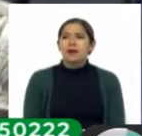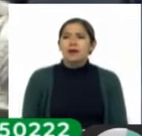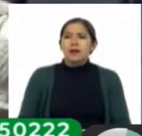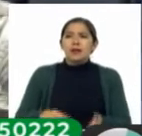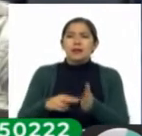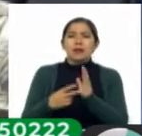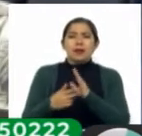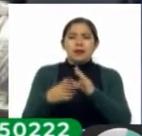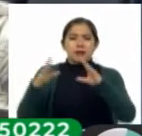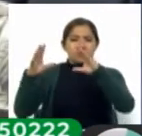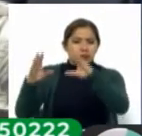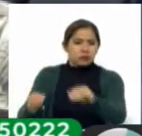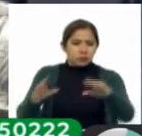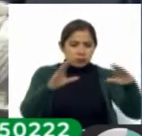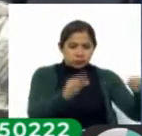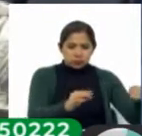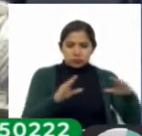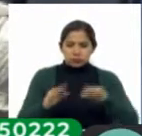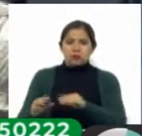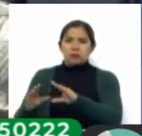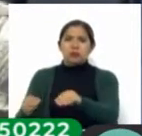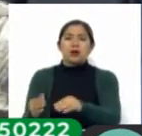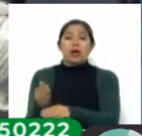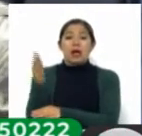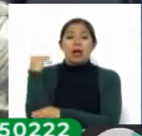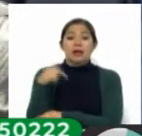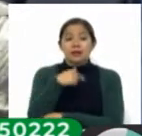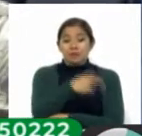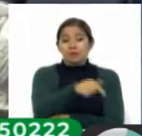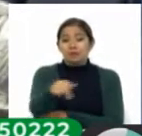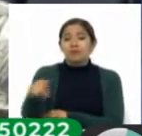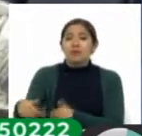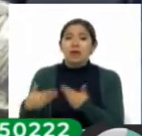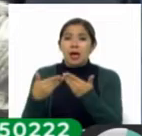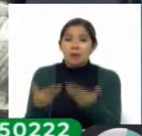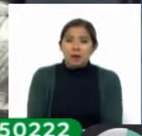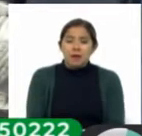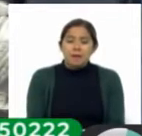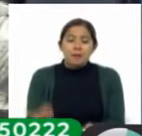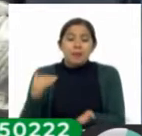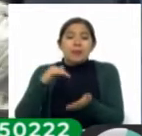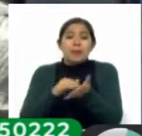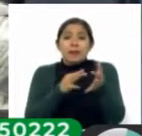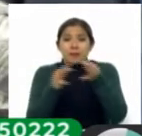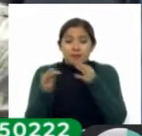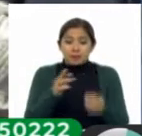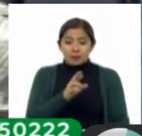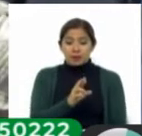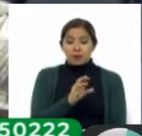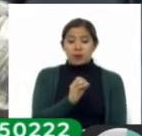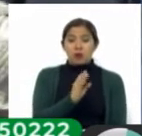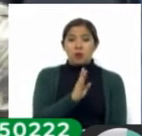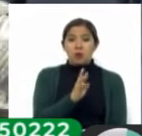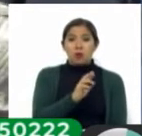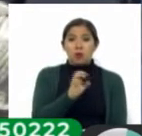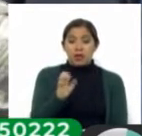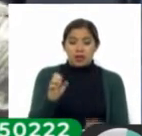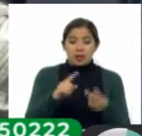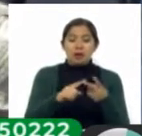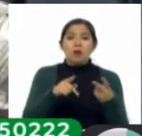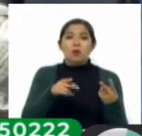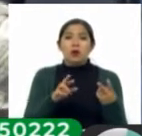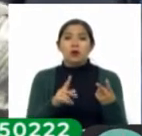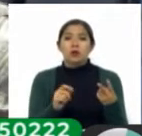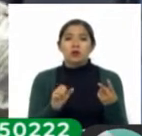eliminado todos los fuegos que existían en esos sectores. Repito, Roboré, Puerto Suárez,